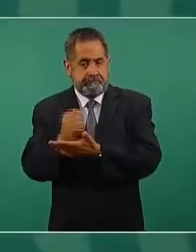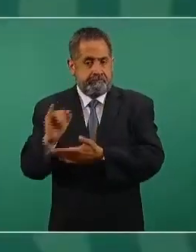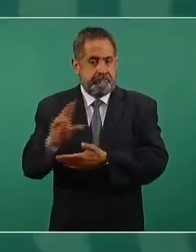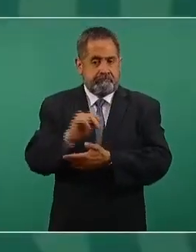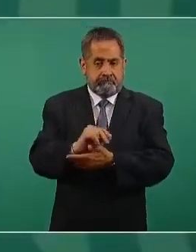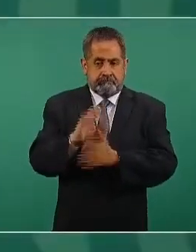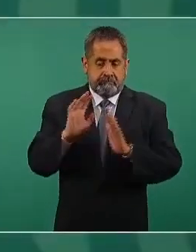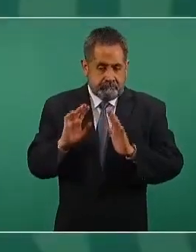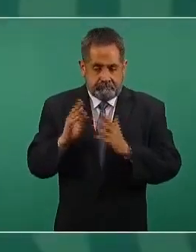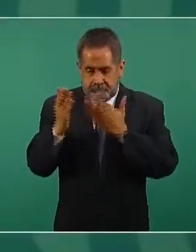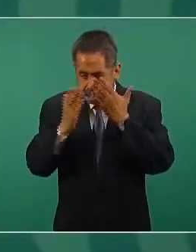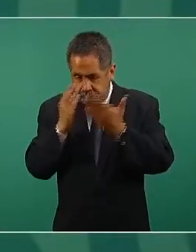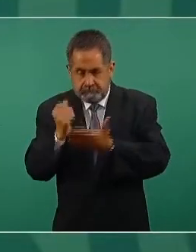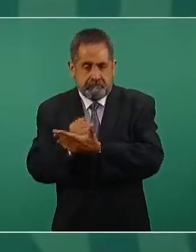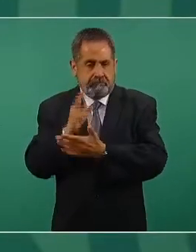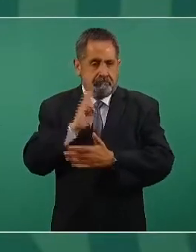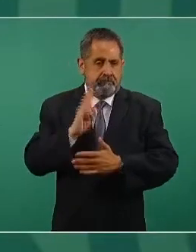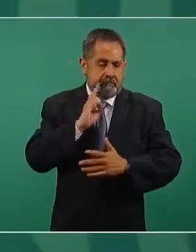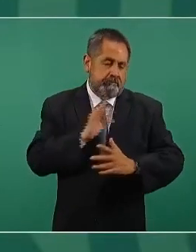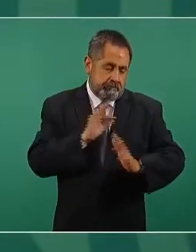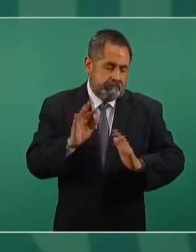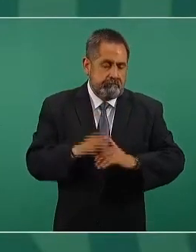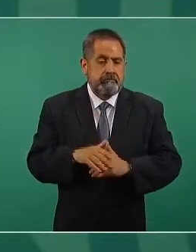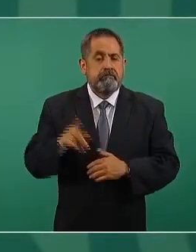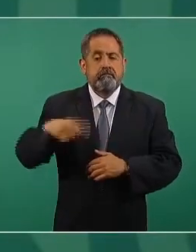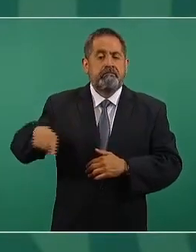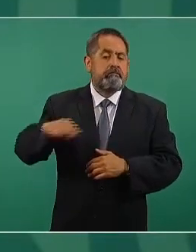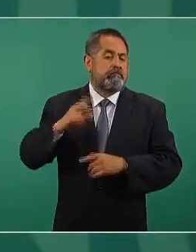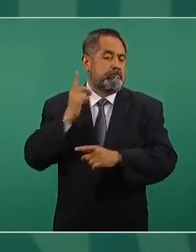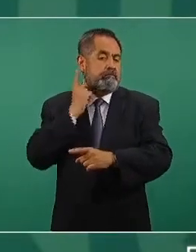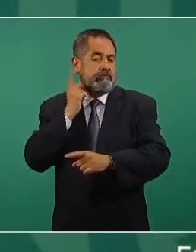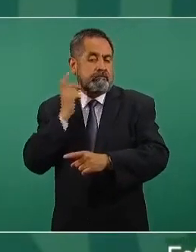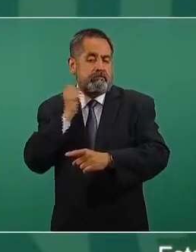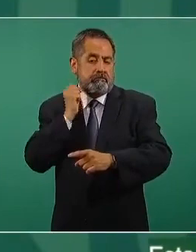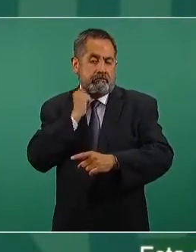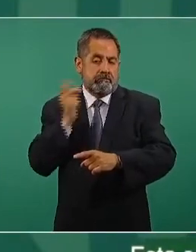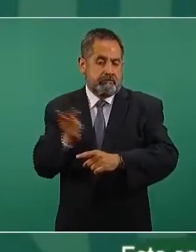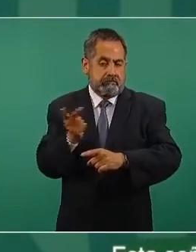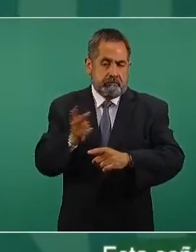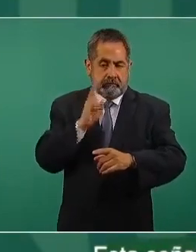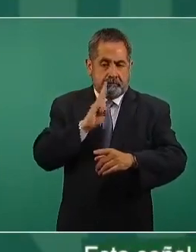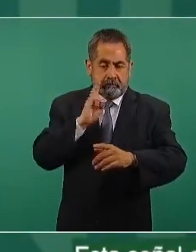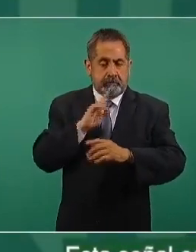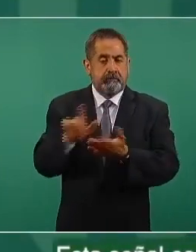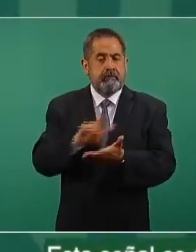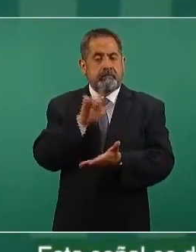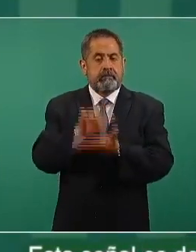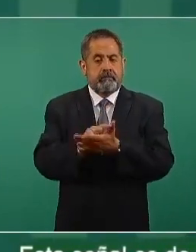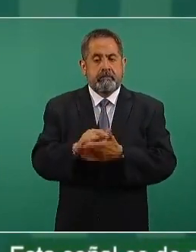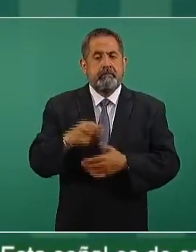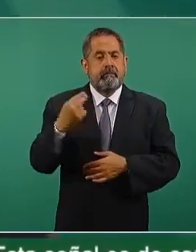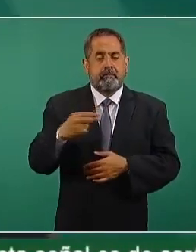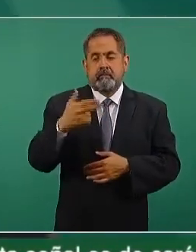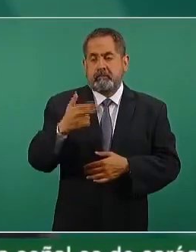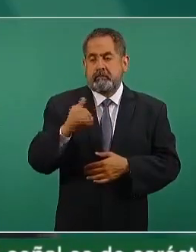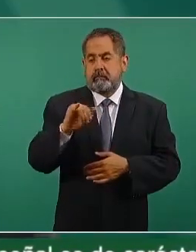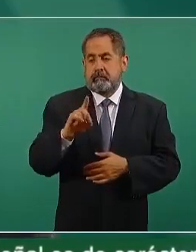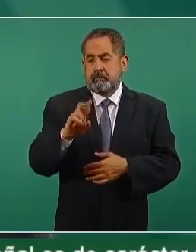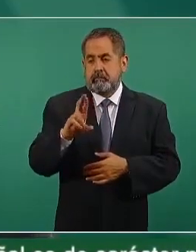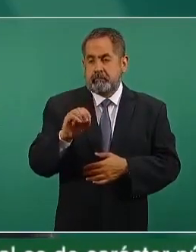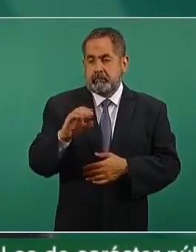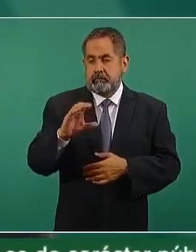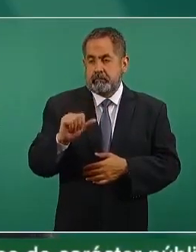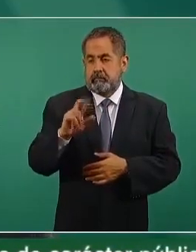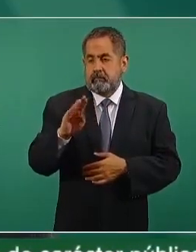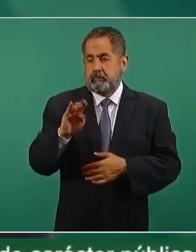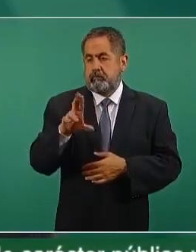sea analizada y aprobada por los legisladores, la ley de hidrocarburos. Eso es lo que